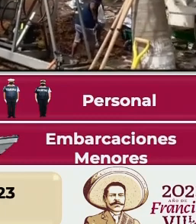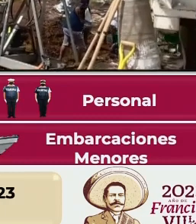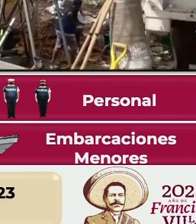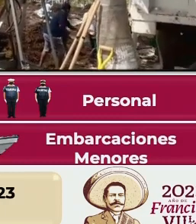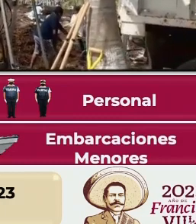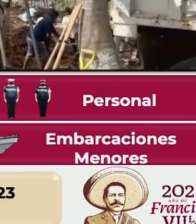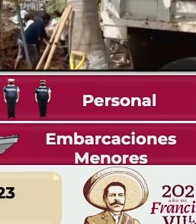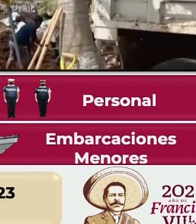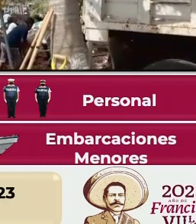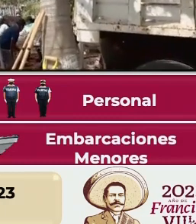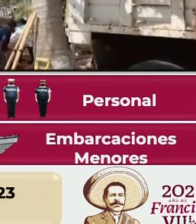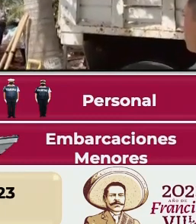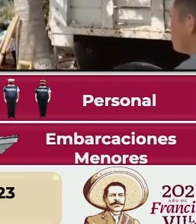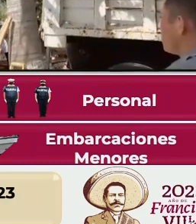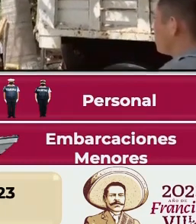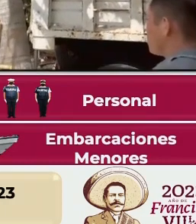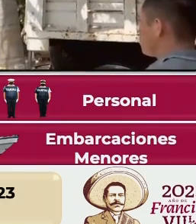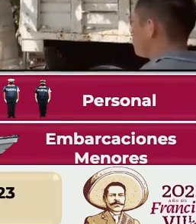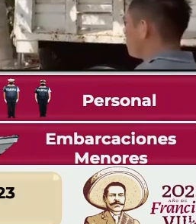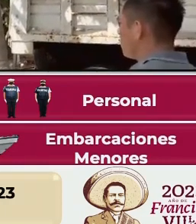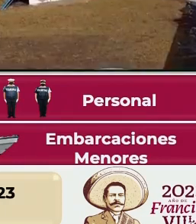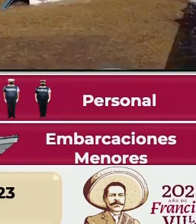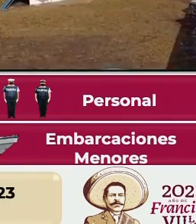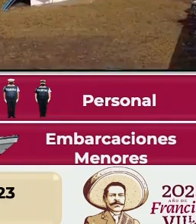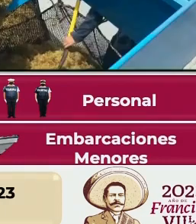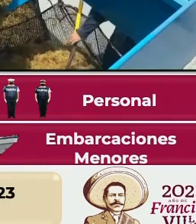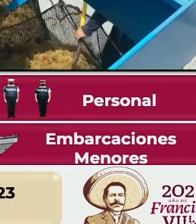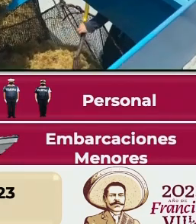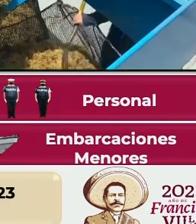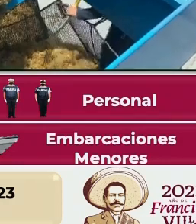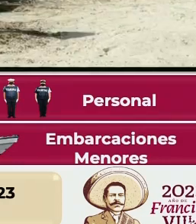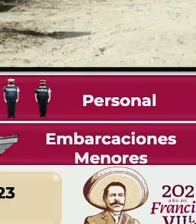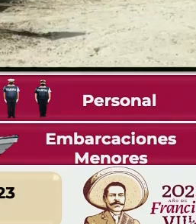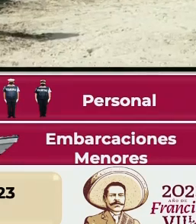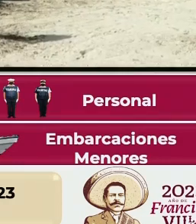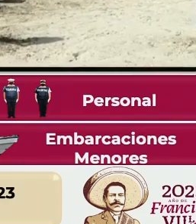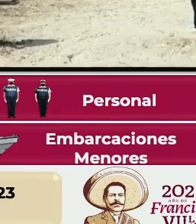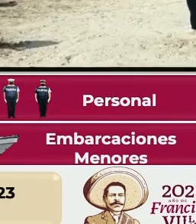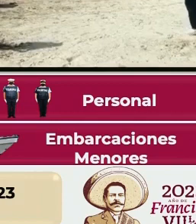Tulum, 2. Estos 12 han podido